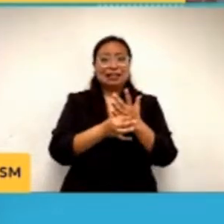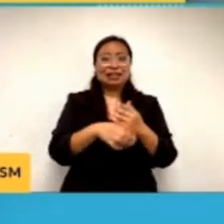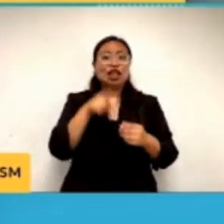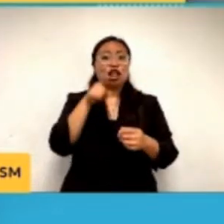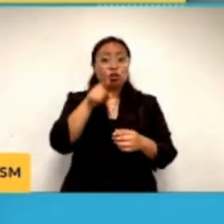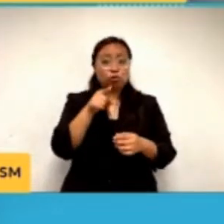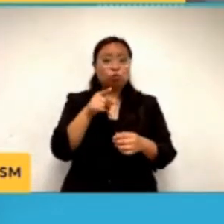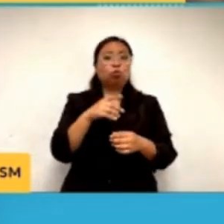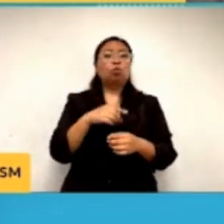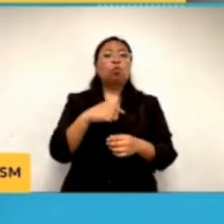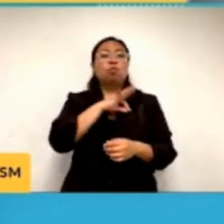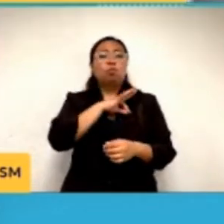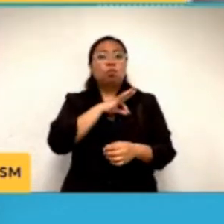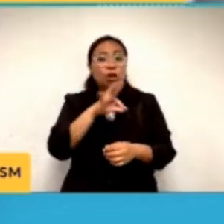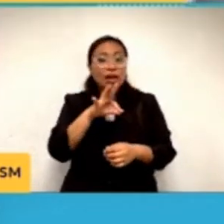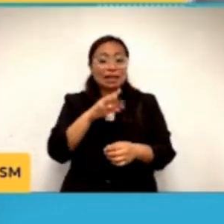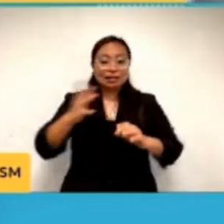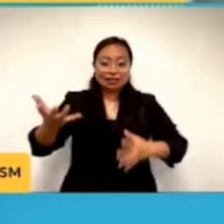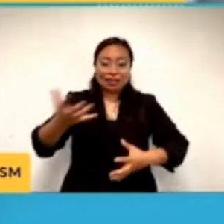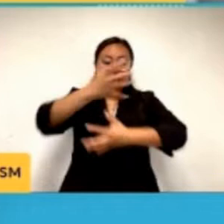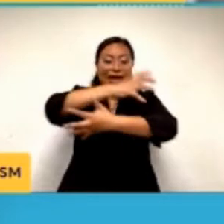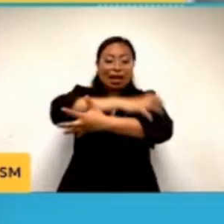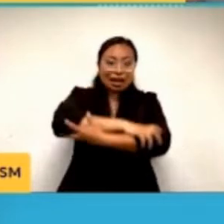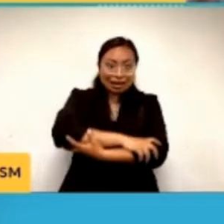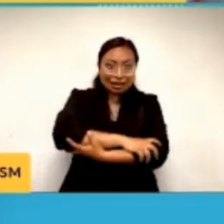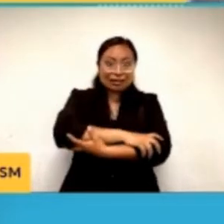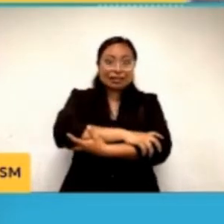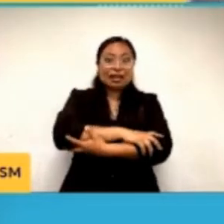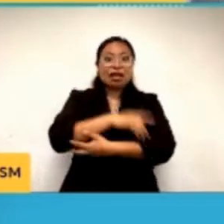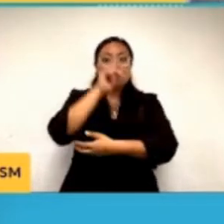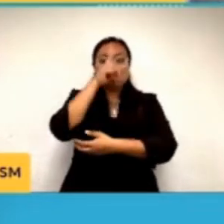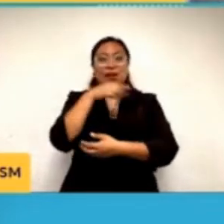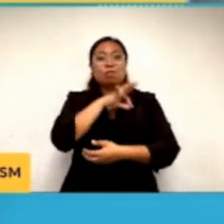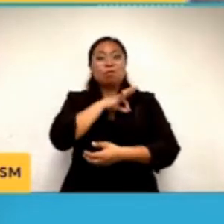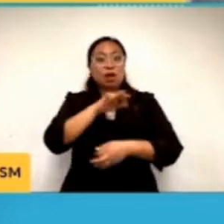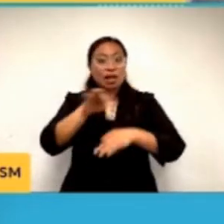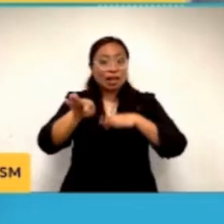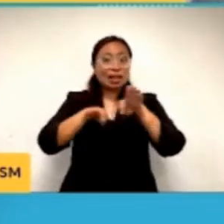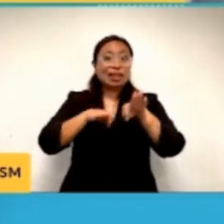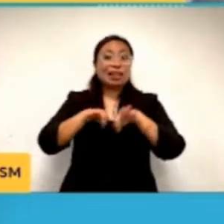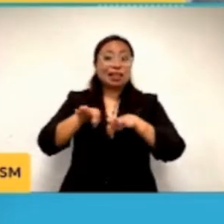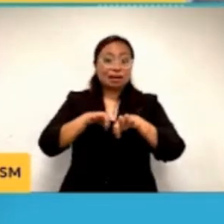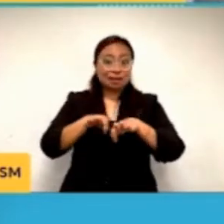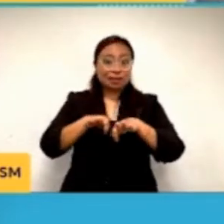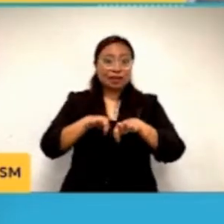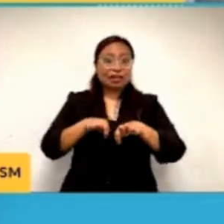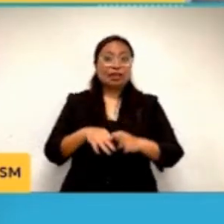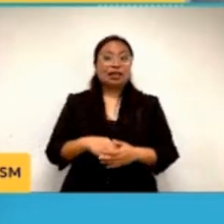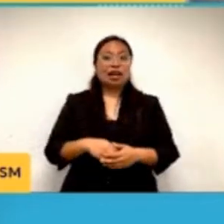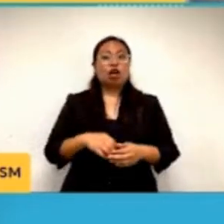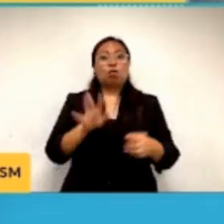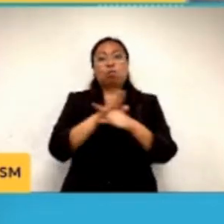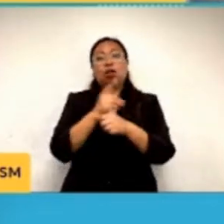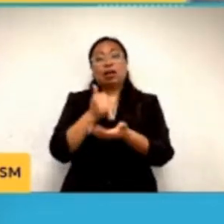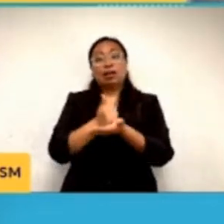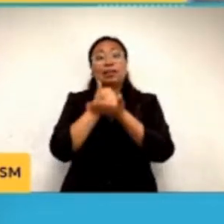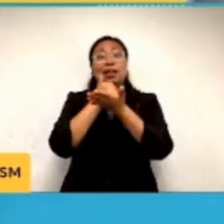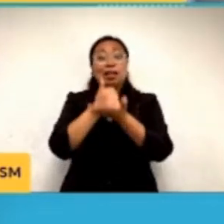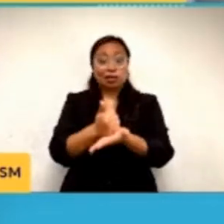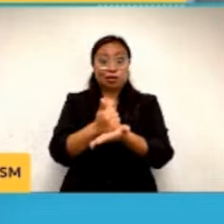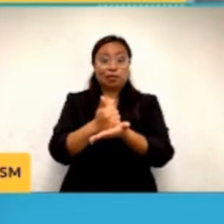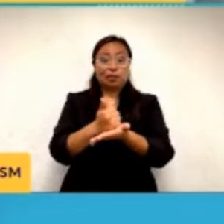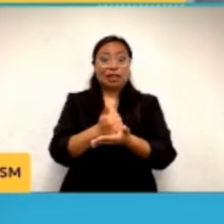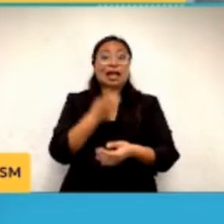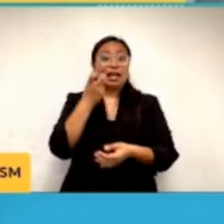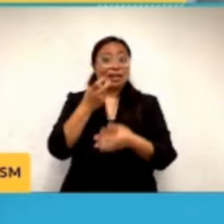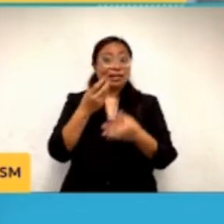Es decir, tu red de contactos, tu red de personas relevantes para ti, es